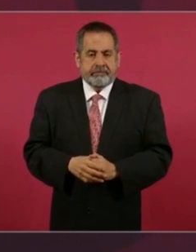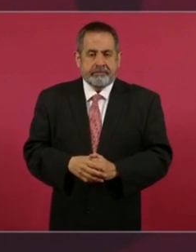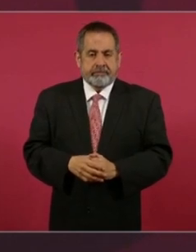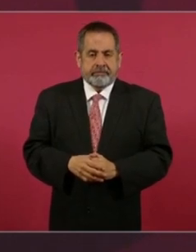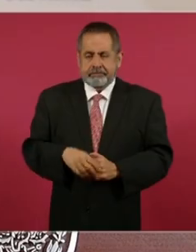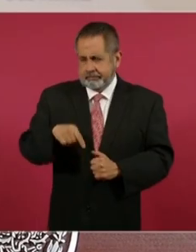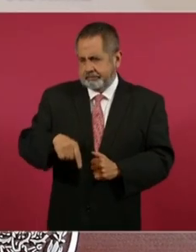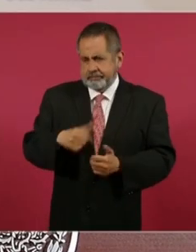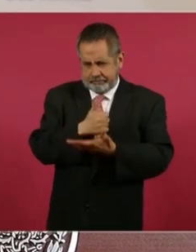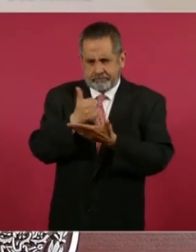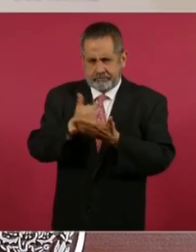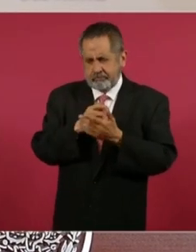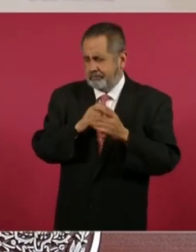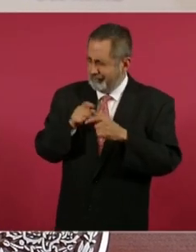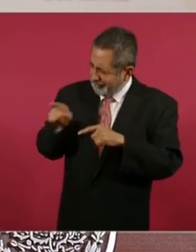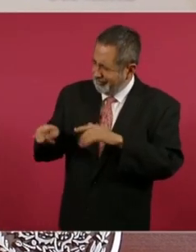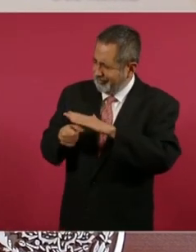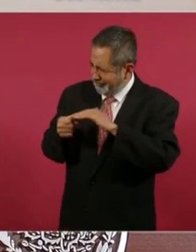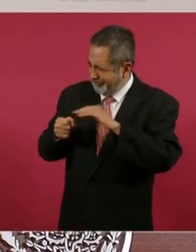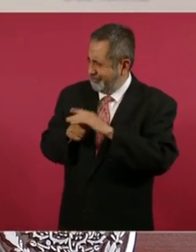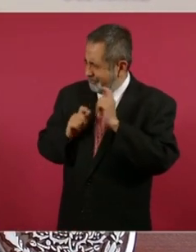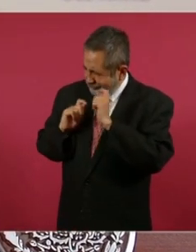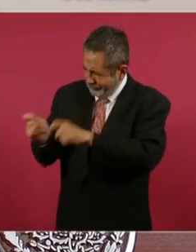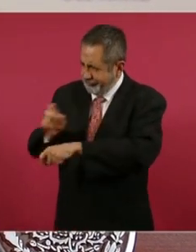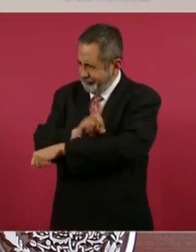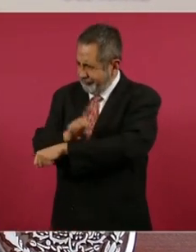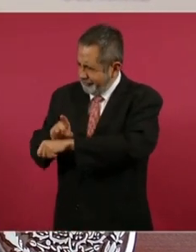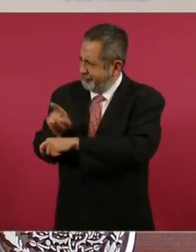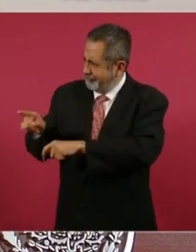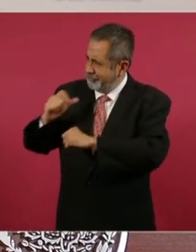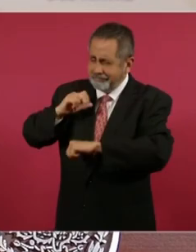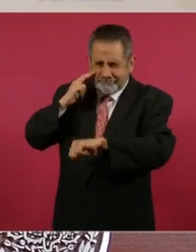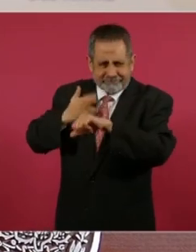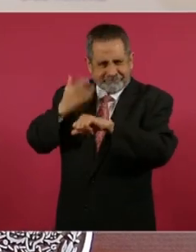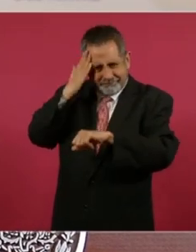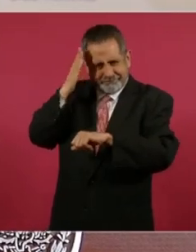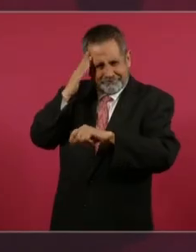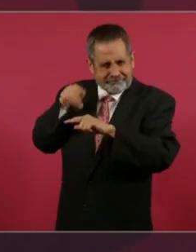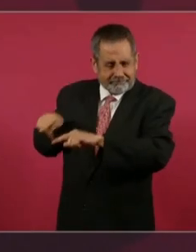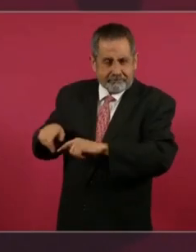Aquí en la ciudad, en una delegación,